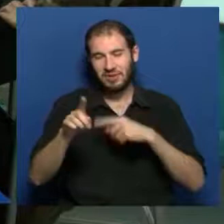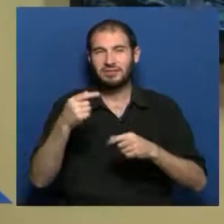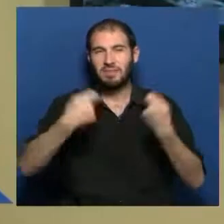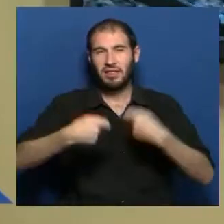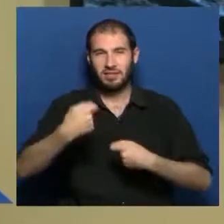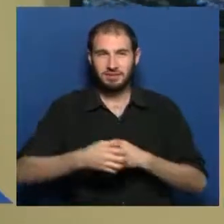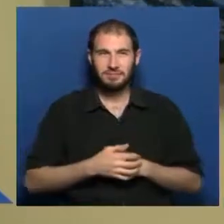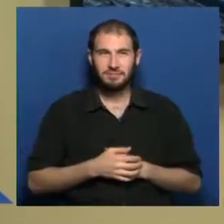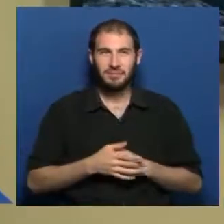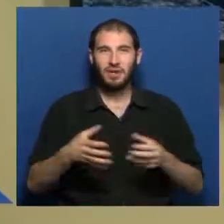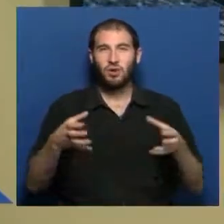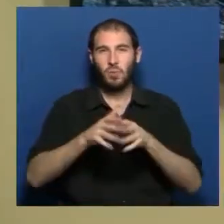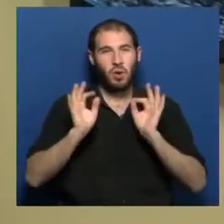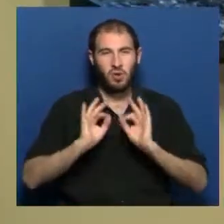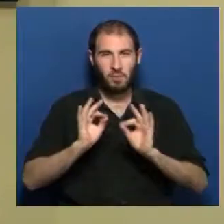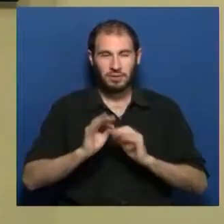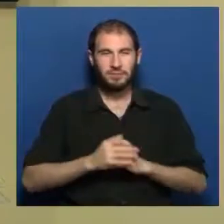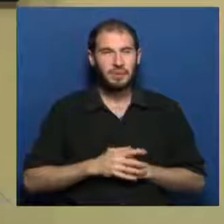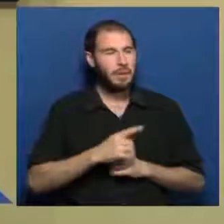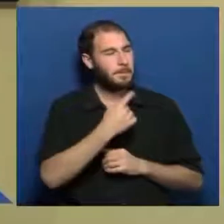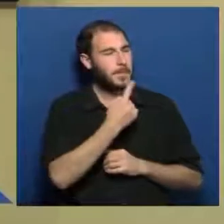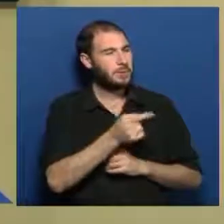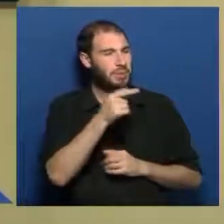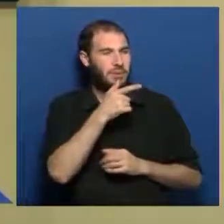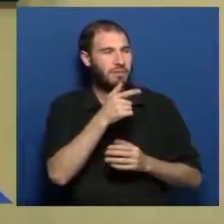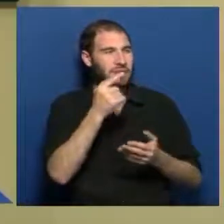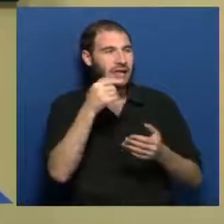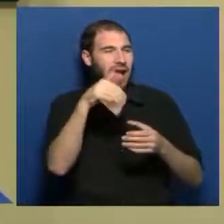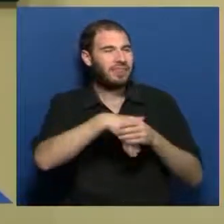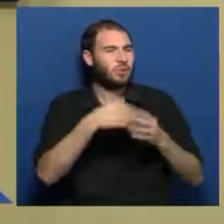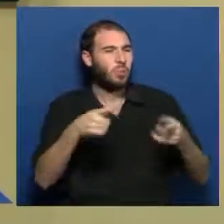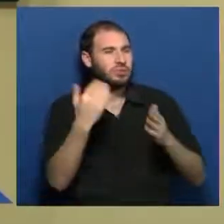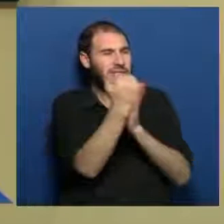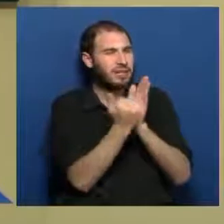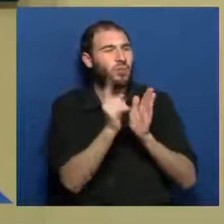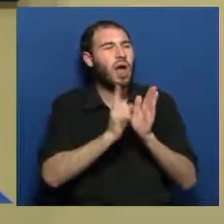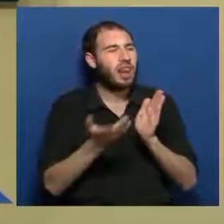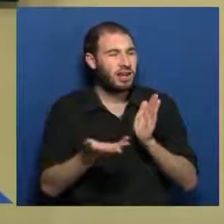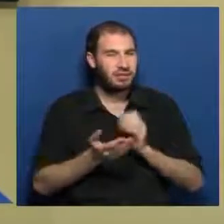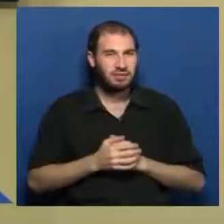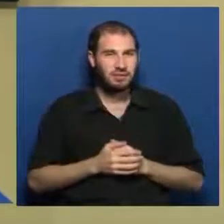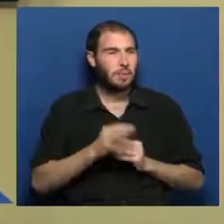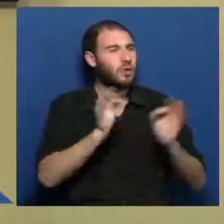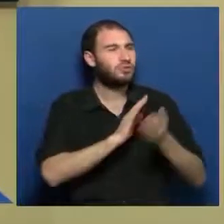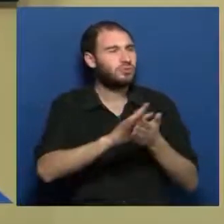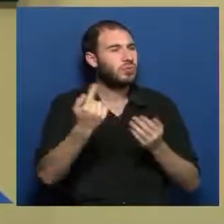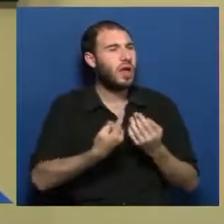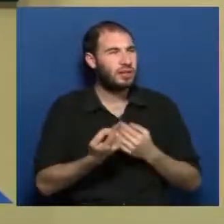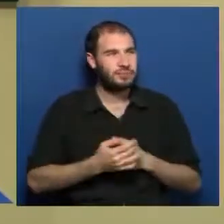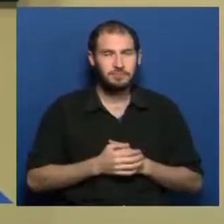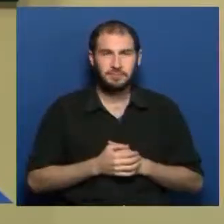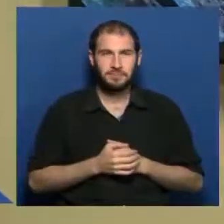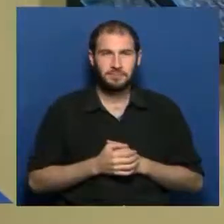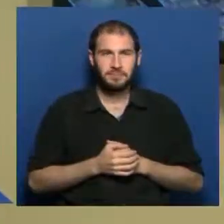batería, así que va a estar una banda completa ahí. Y si la tuviéramos que marcar en un género, ¿de qué viene Tito y el proyecto nuevo de la música?